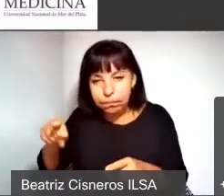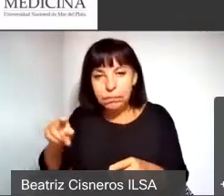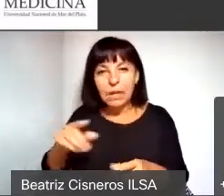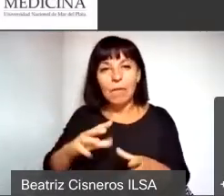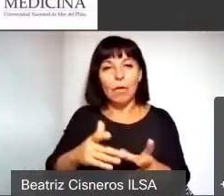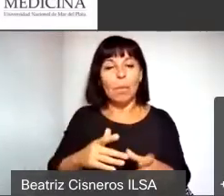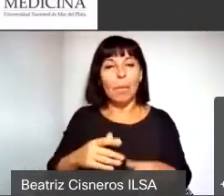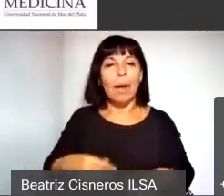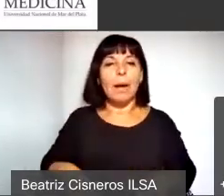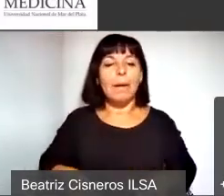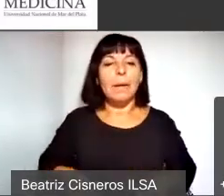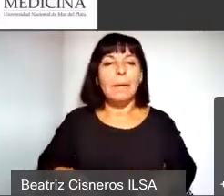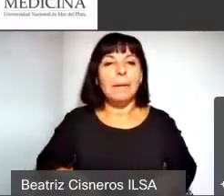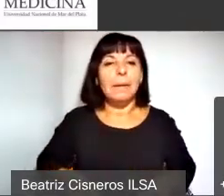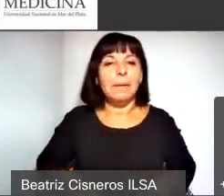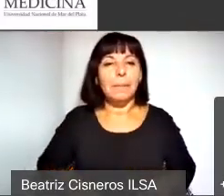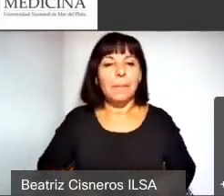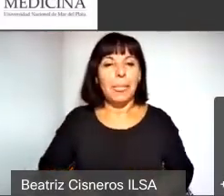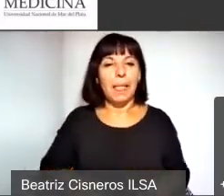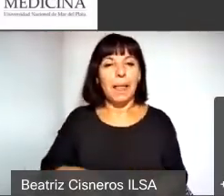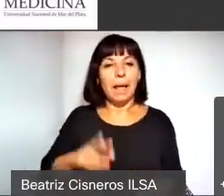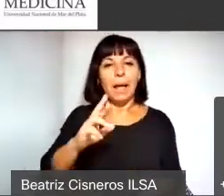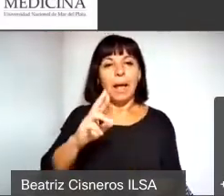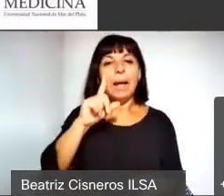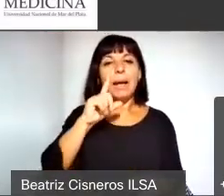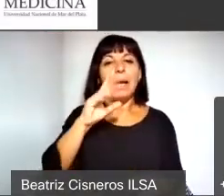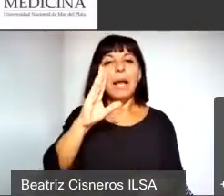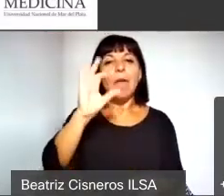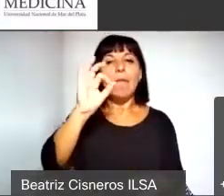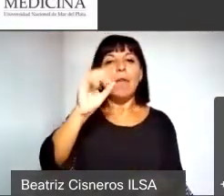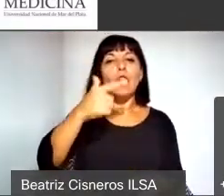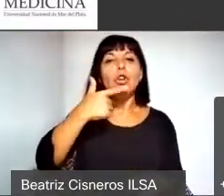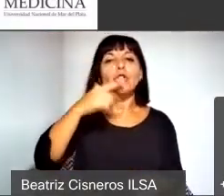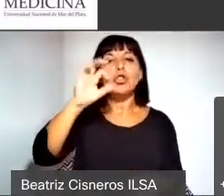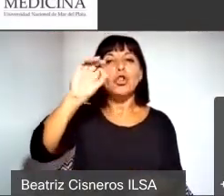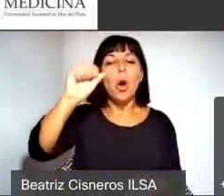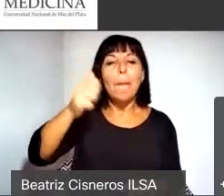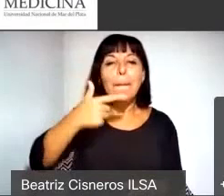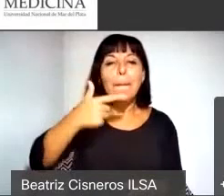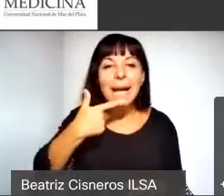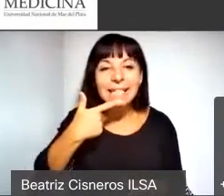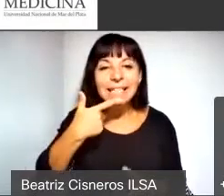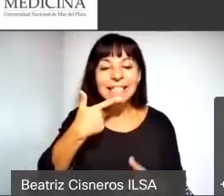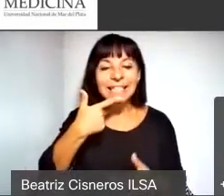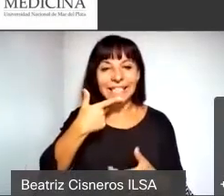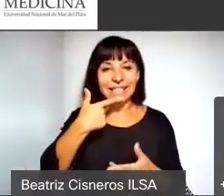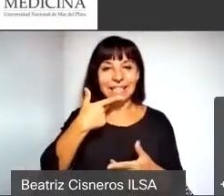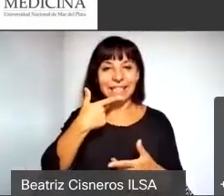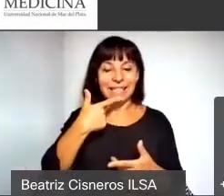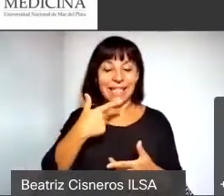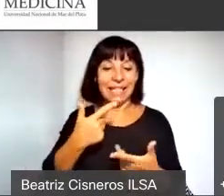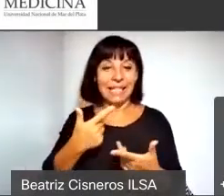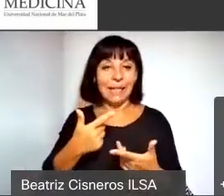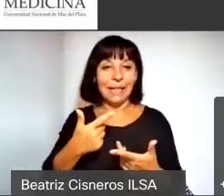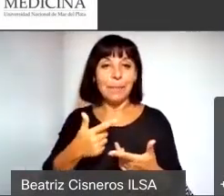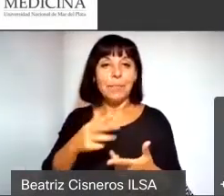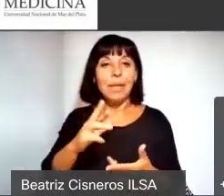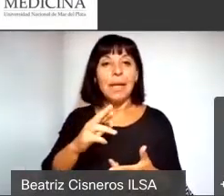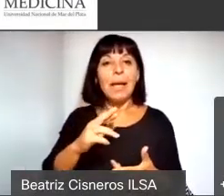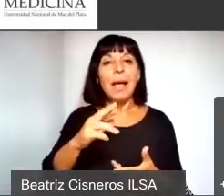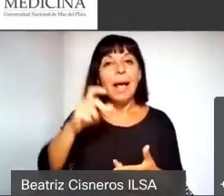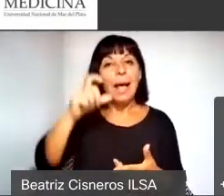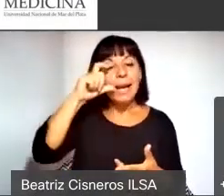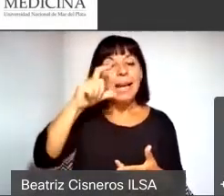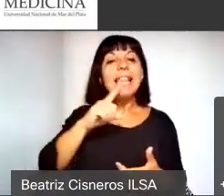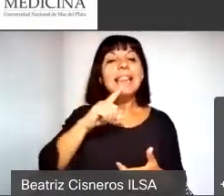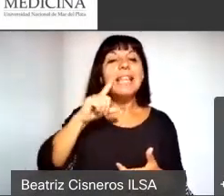Les anticipo que los ribosomas son estructuras que están especializadas en la síntesis proteica. El retículo endoplásmico